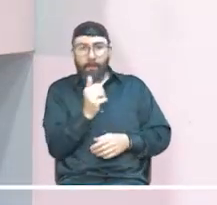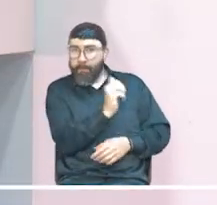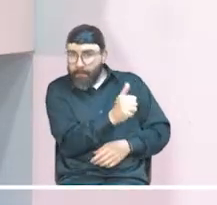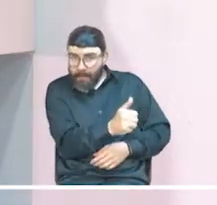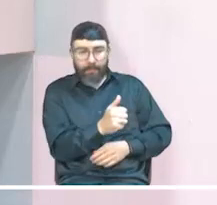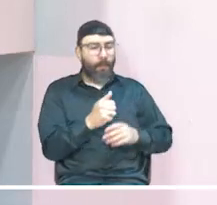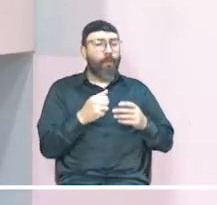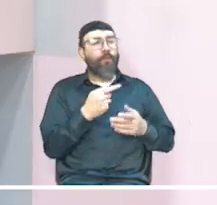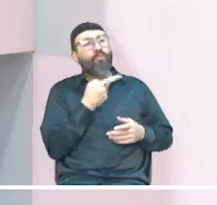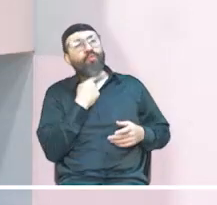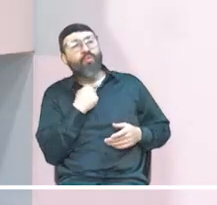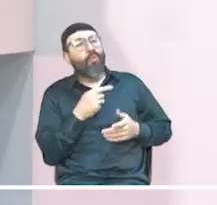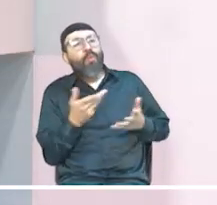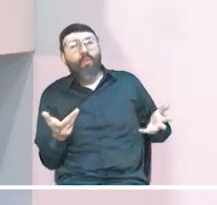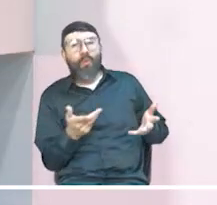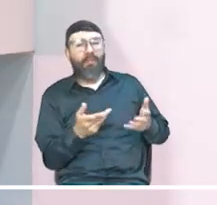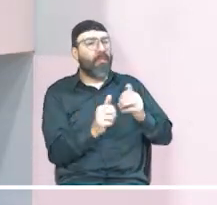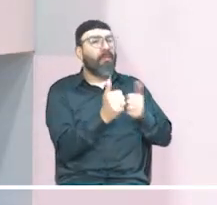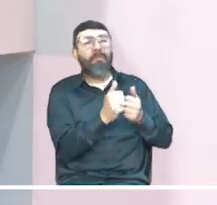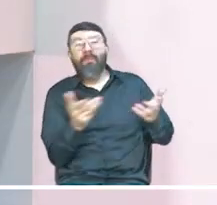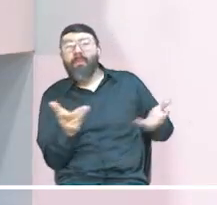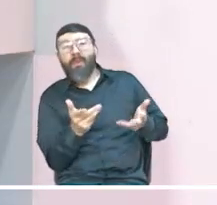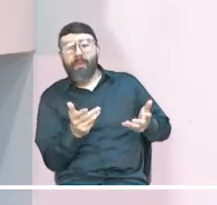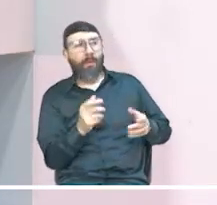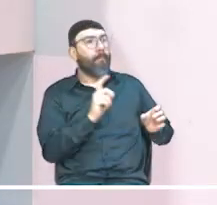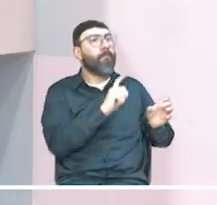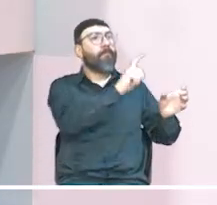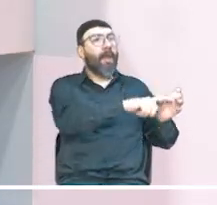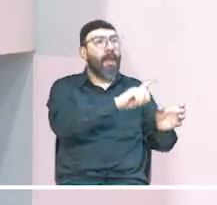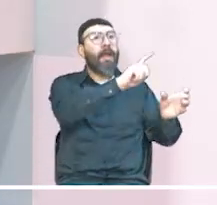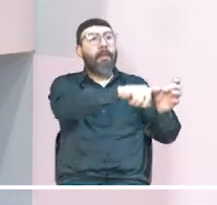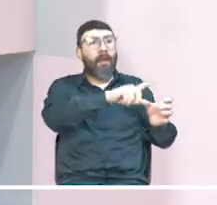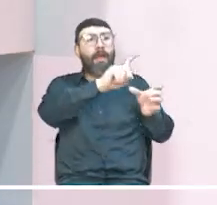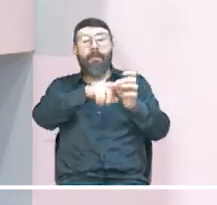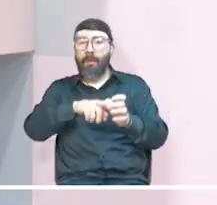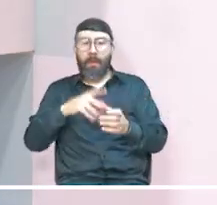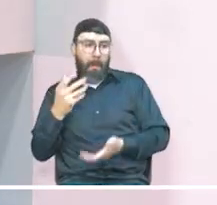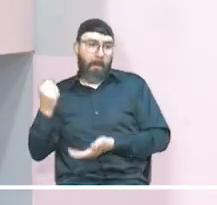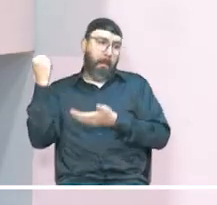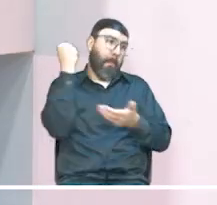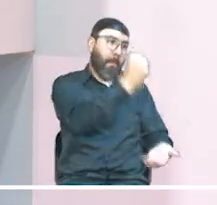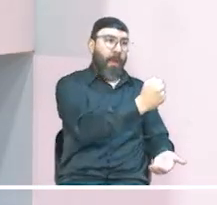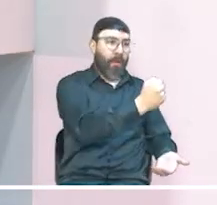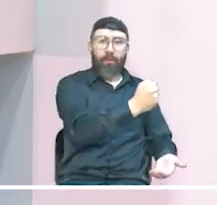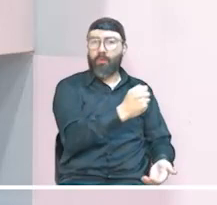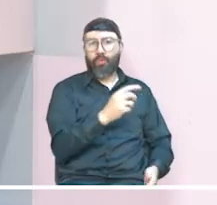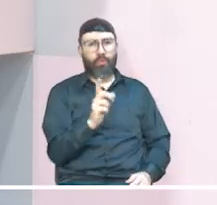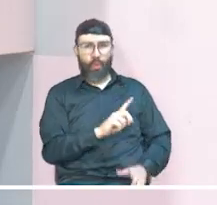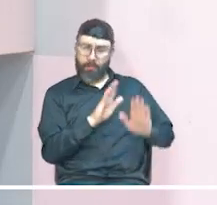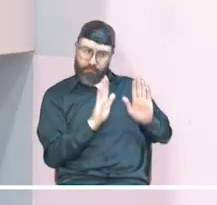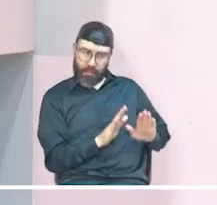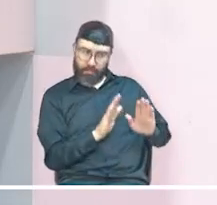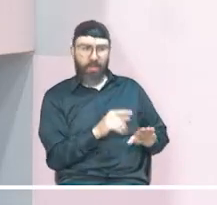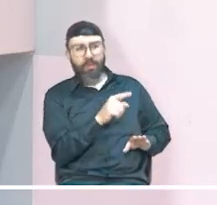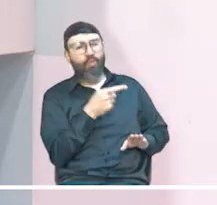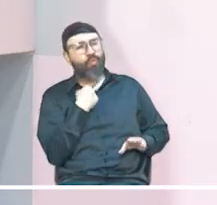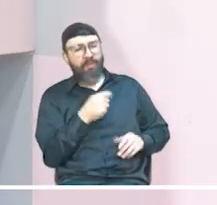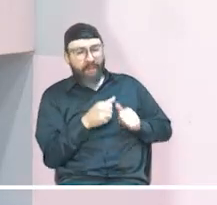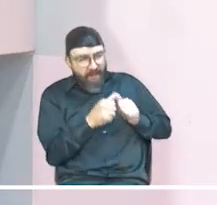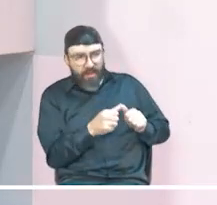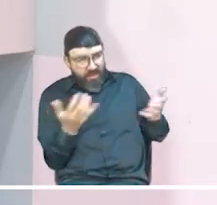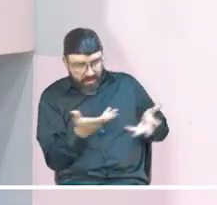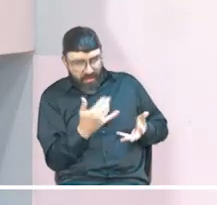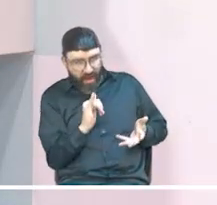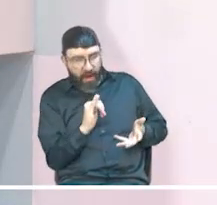explore, permita que vaya a diferentes escenarios, no haga inversiones altas para que luego usted como padre no se vaya a sentir frustrado, y